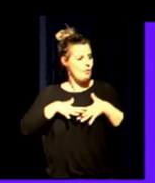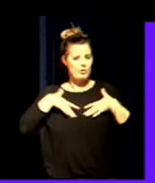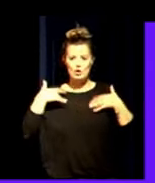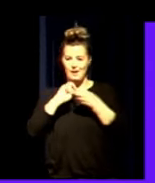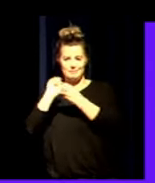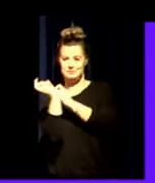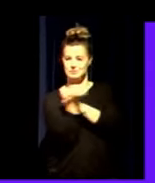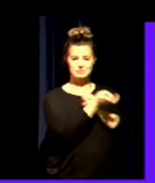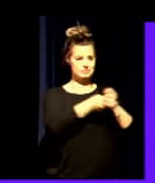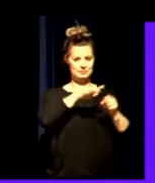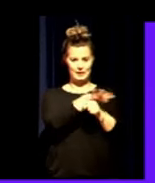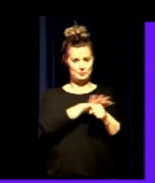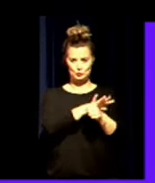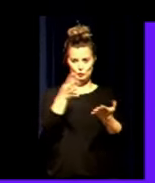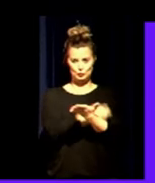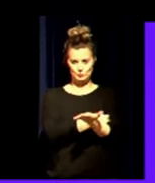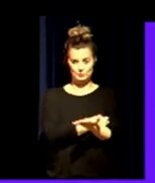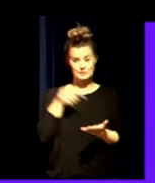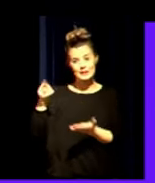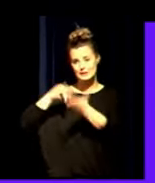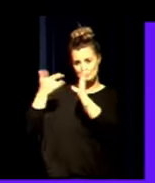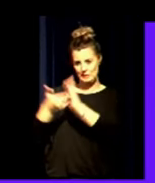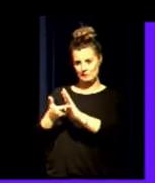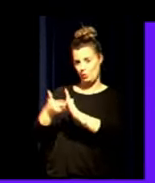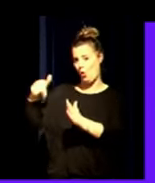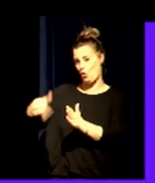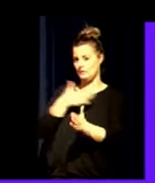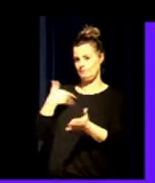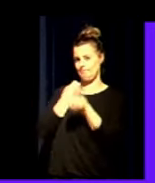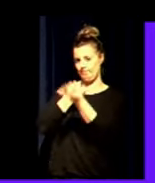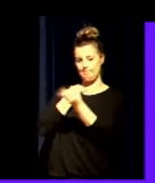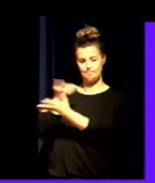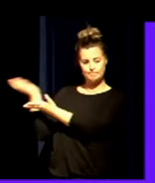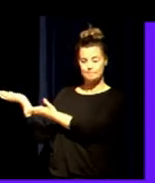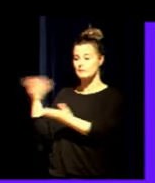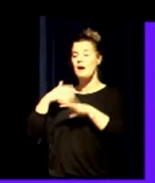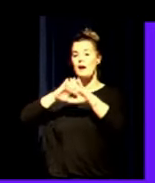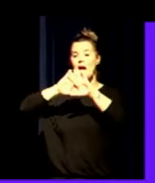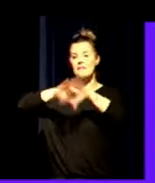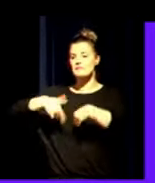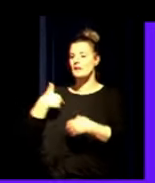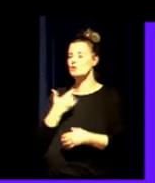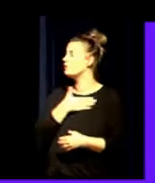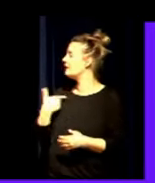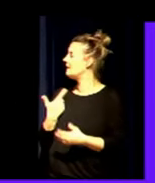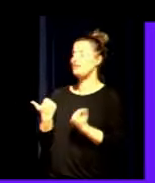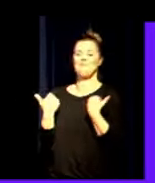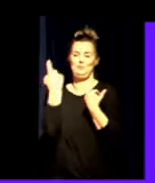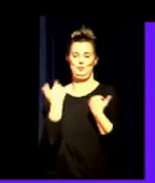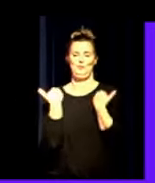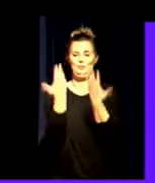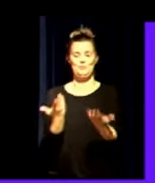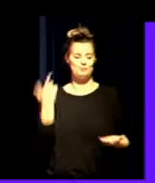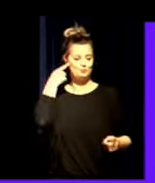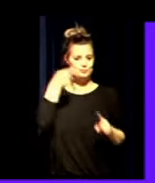de las áreas. Bueno, este es el plan de lo que teníamos hoy. Y finalmente acabaremos, yo os he traído un presente también, para que